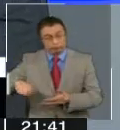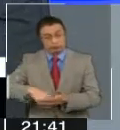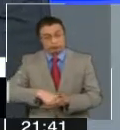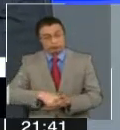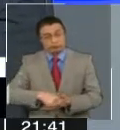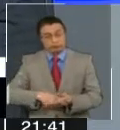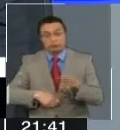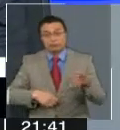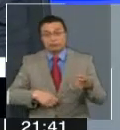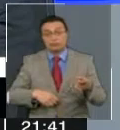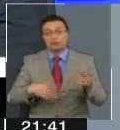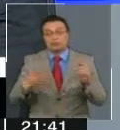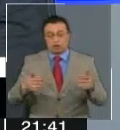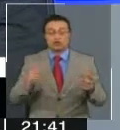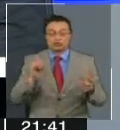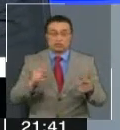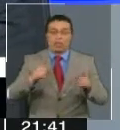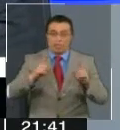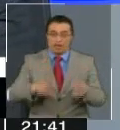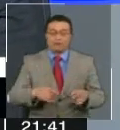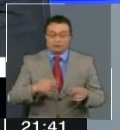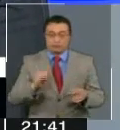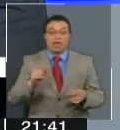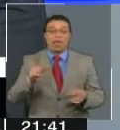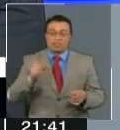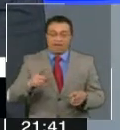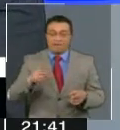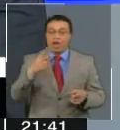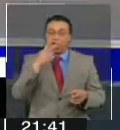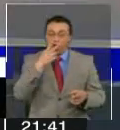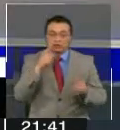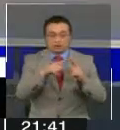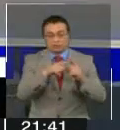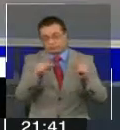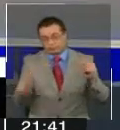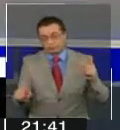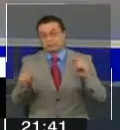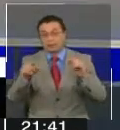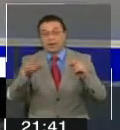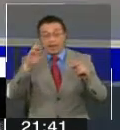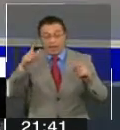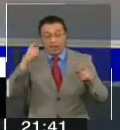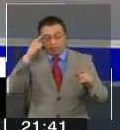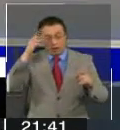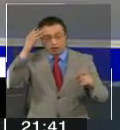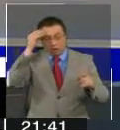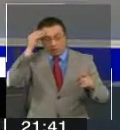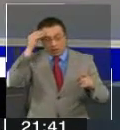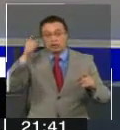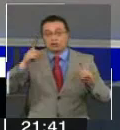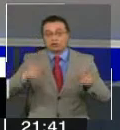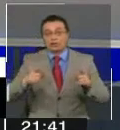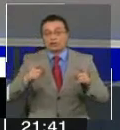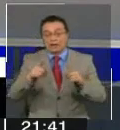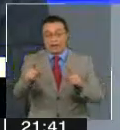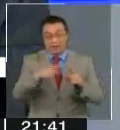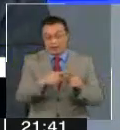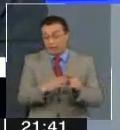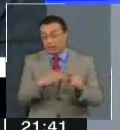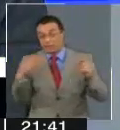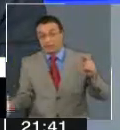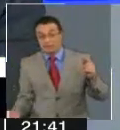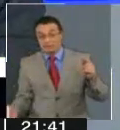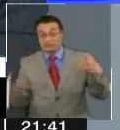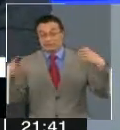Entiendo ¿El Contralor Elwin, dice usted, la había avisado? Entiendo que debe haberla conocido. Porque usted dice que él es el que toma razón, tiene que tomar razón. Sí, y pero si está, es que delega, está